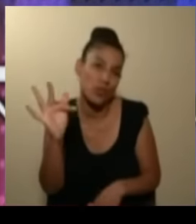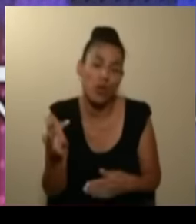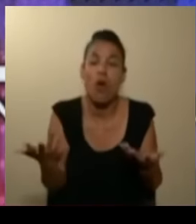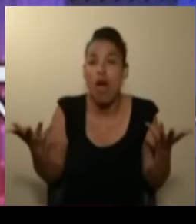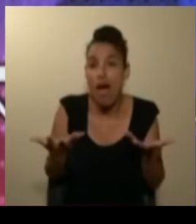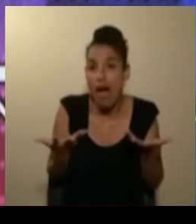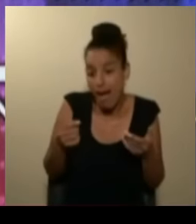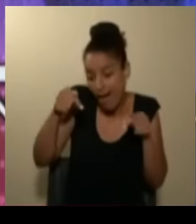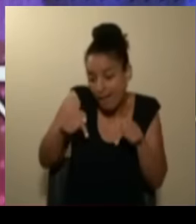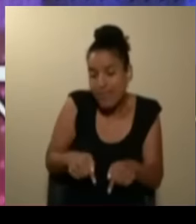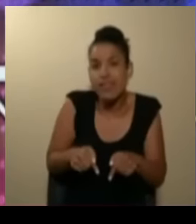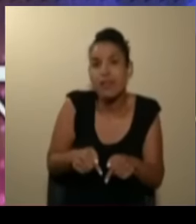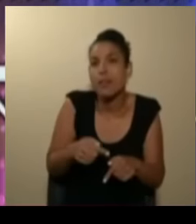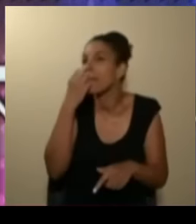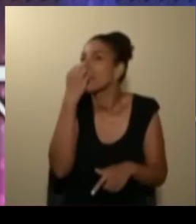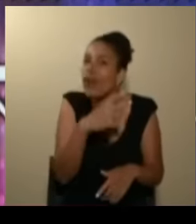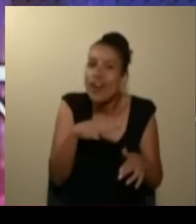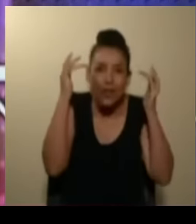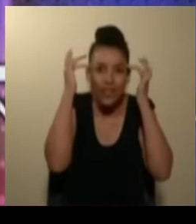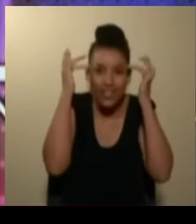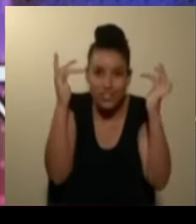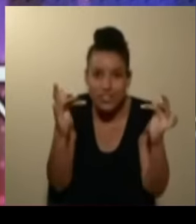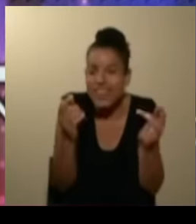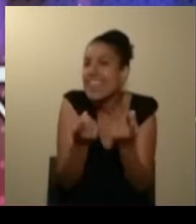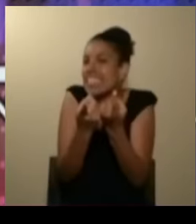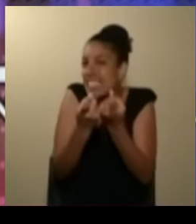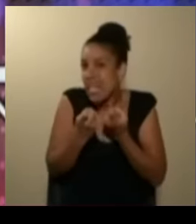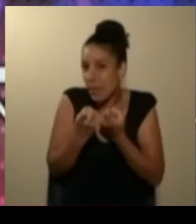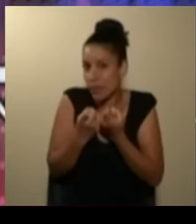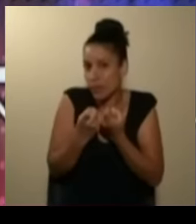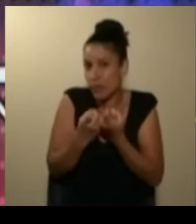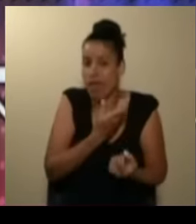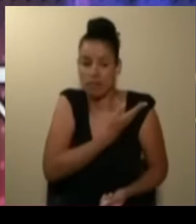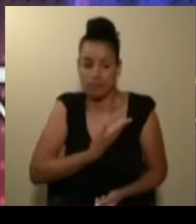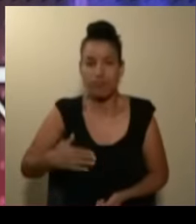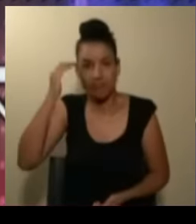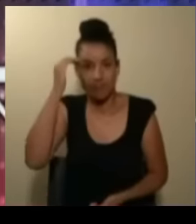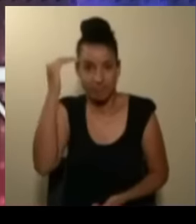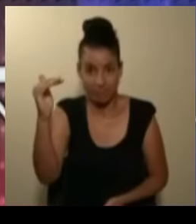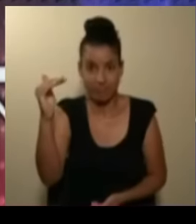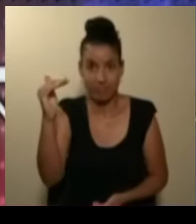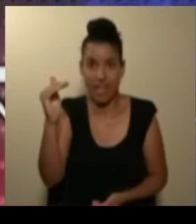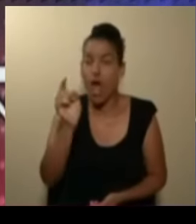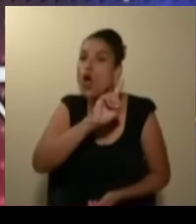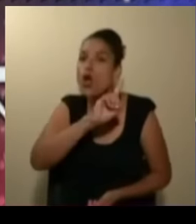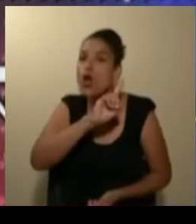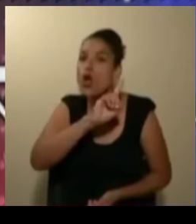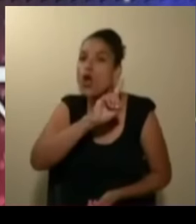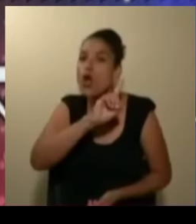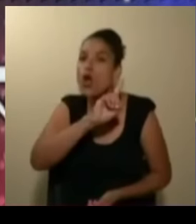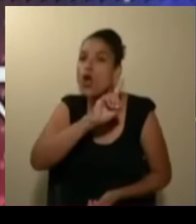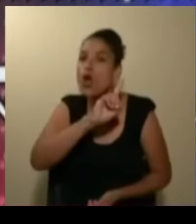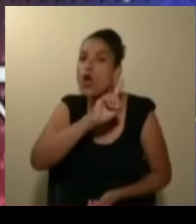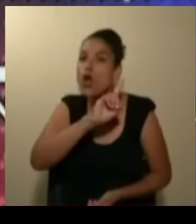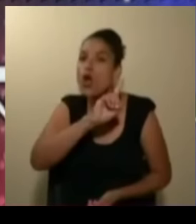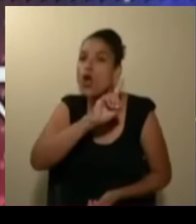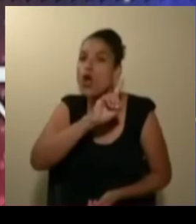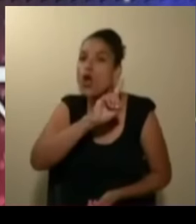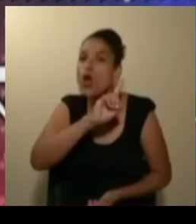educación, hay que contar con los docentes y no ir en contra de la participación docente. Si se eliminan